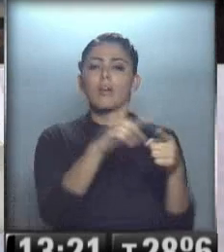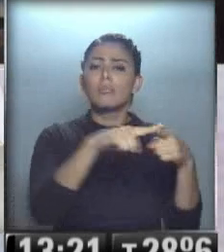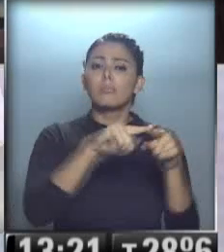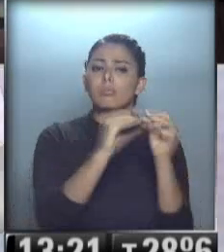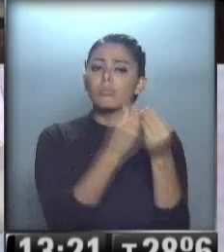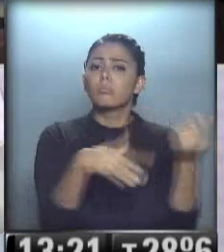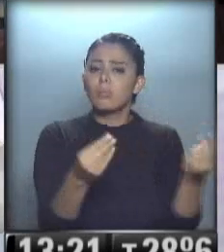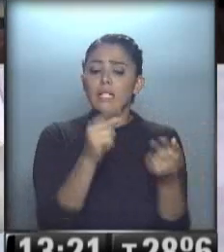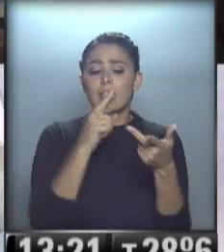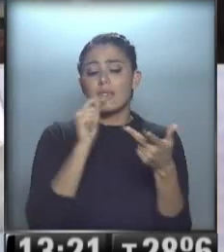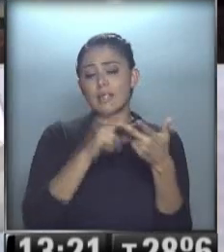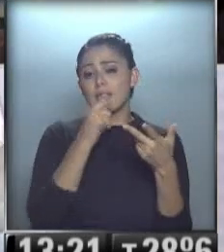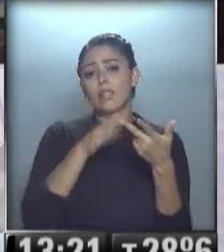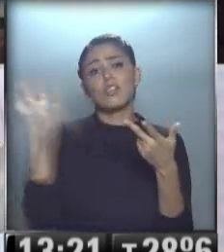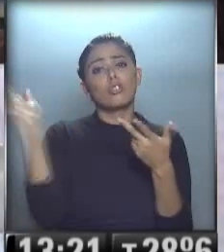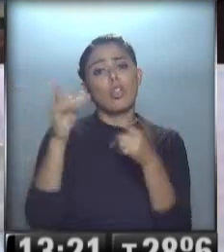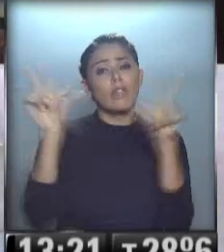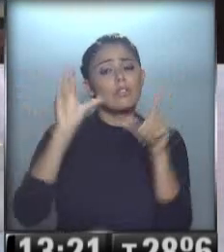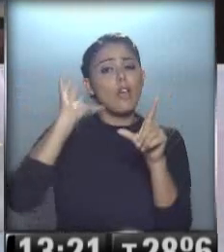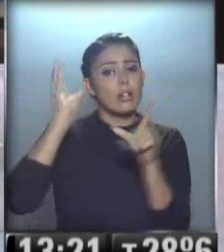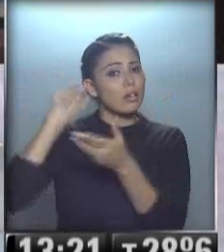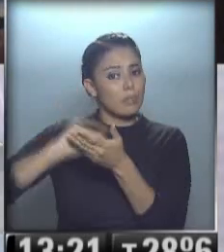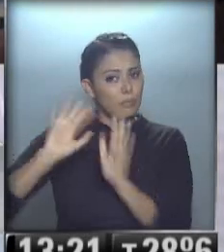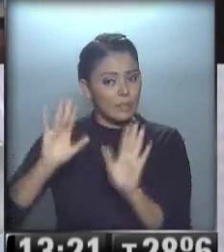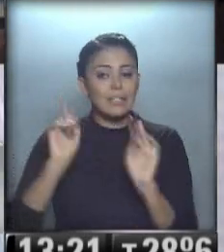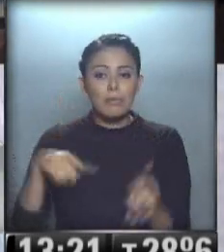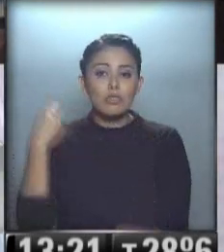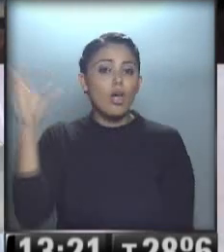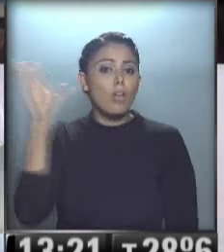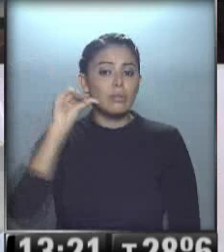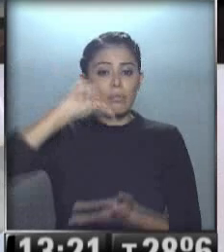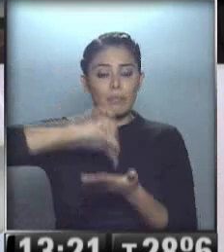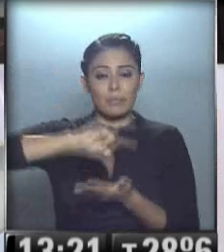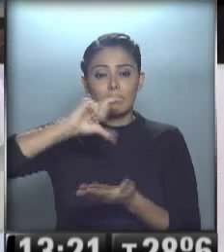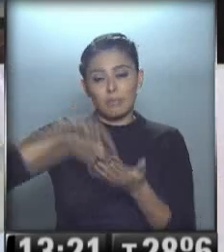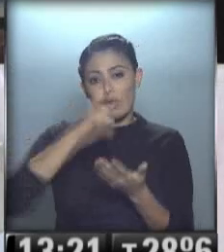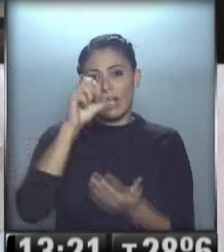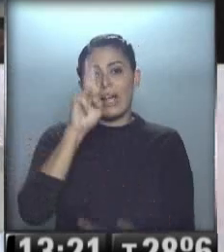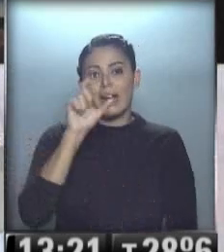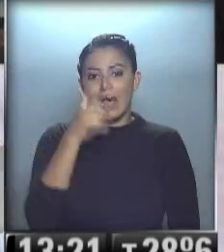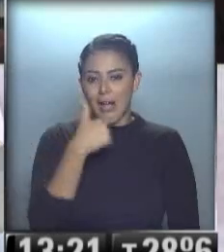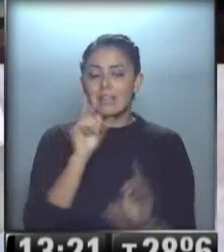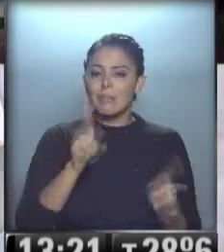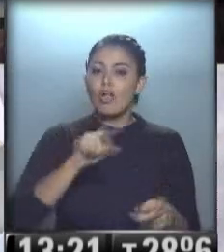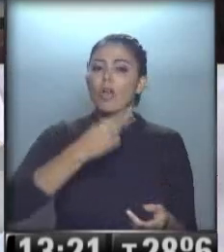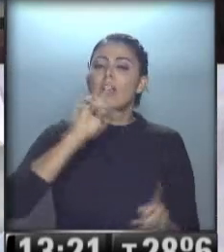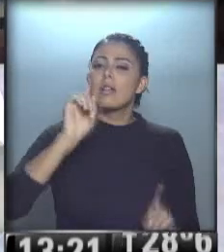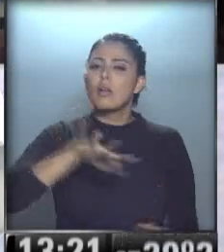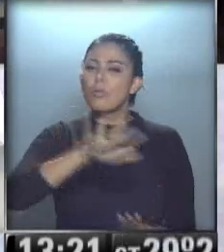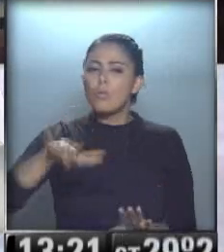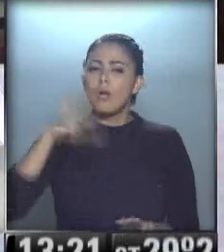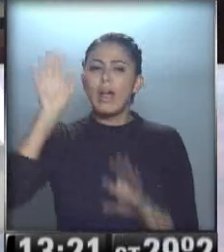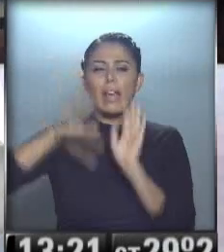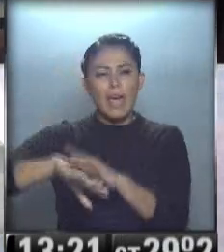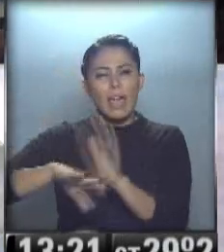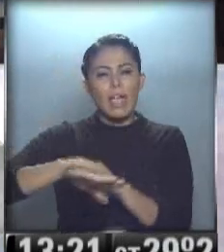si habla por Cadena Nacional y además también escuchamos que en Caracas ya se Estaba preparando otra vez en la zona este de la ciudad la parte de